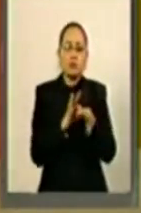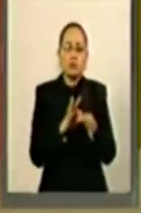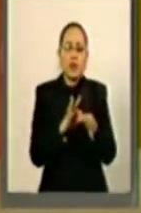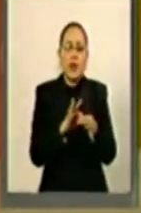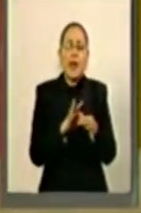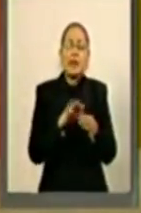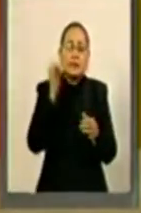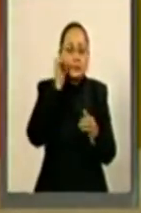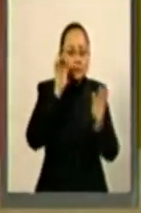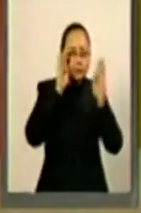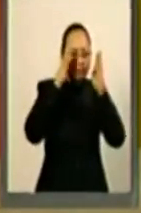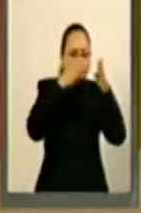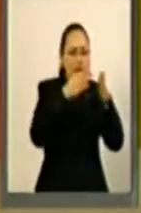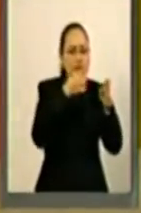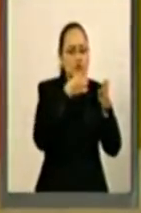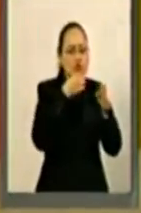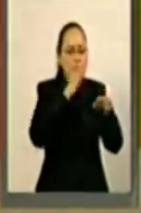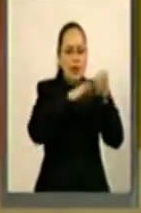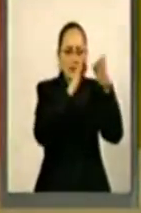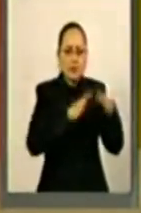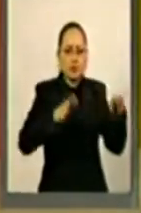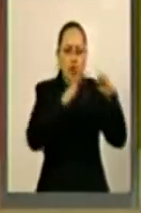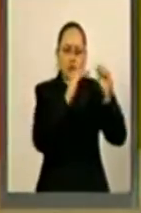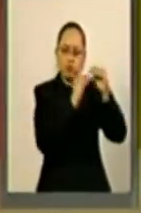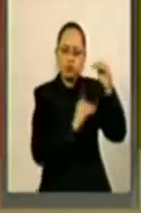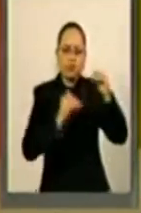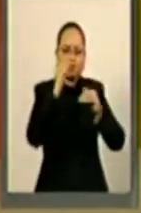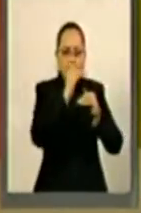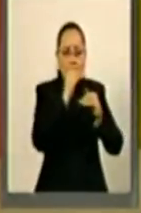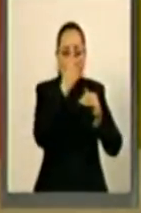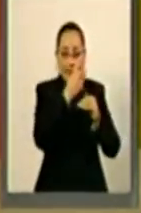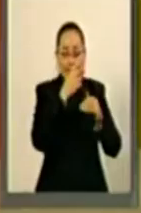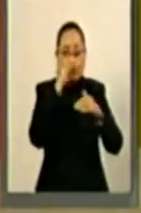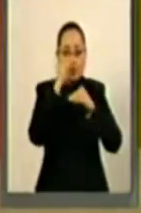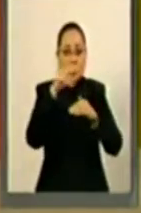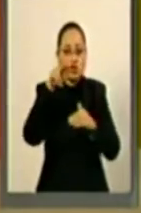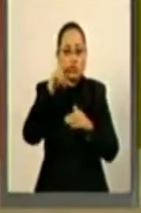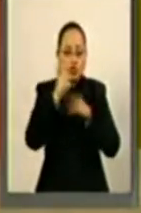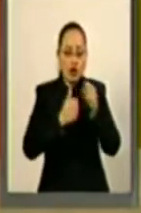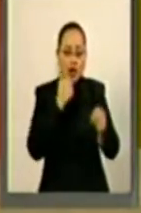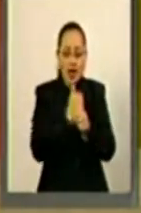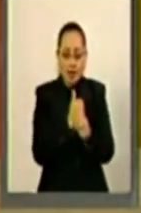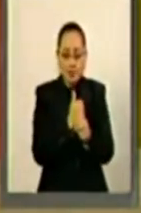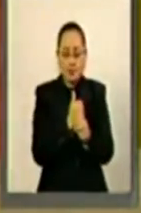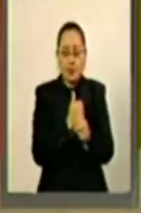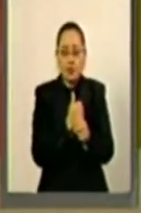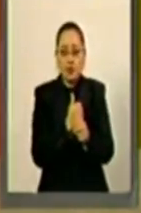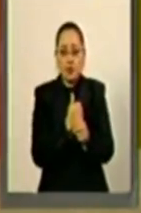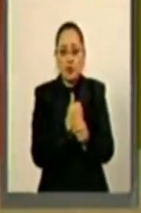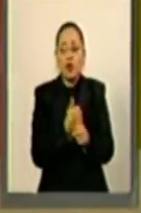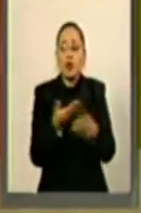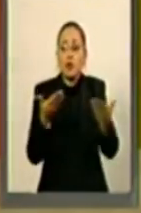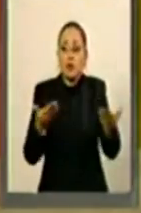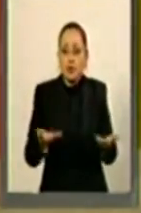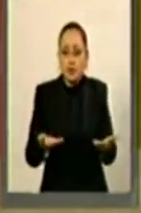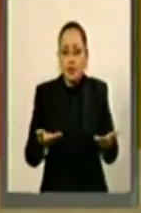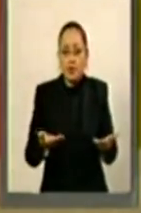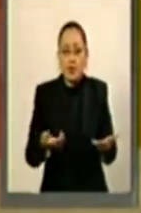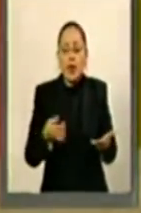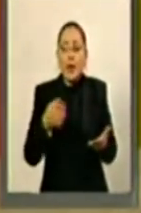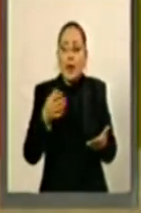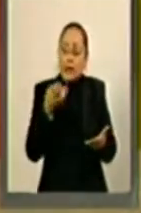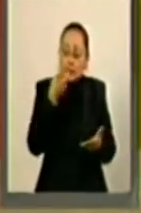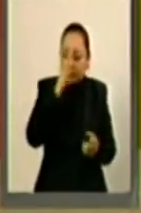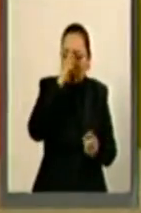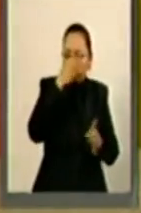interés superior de la niñez, considerada esta pues hasta los 18 años de edad, entonces lo ideal